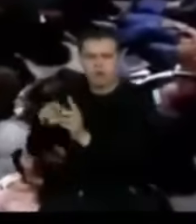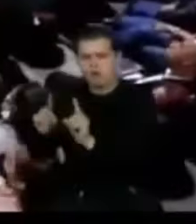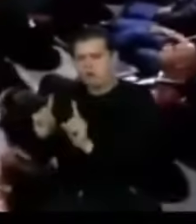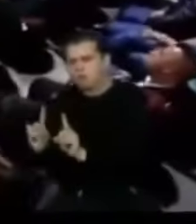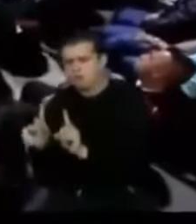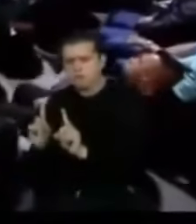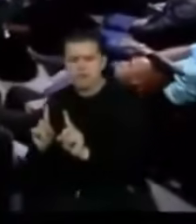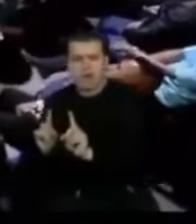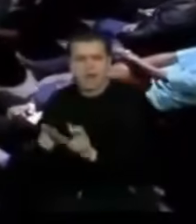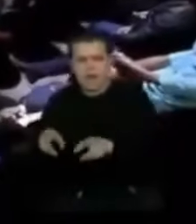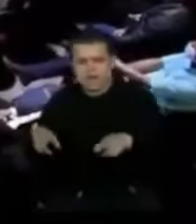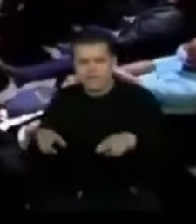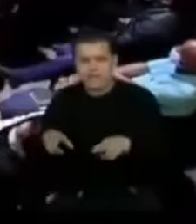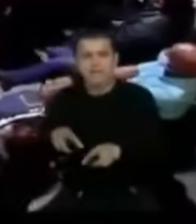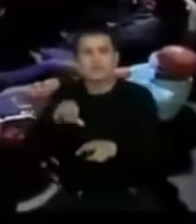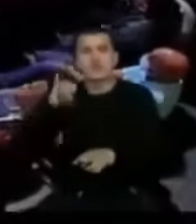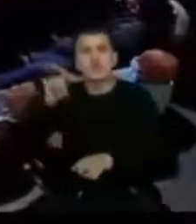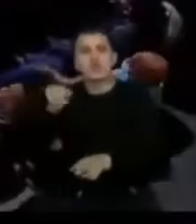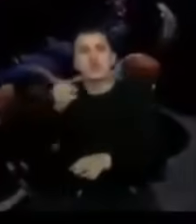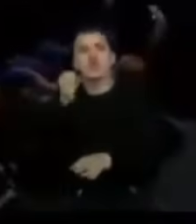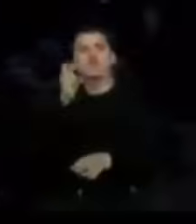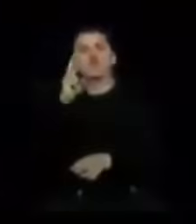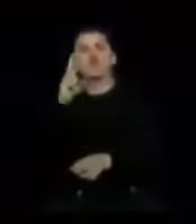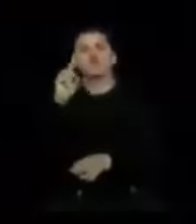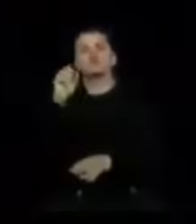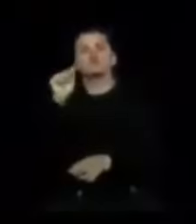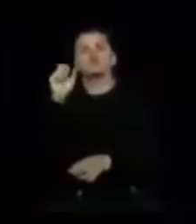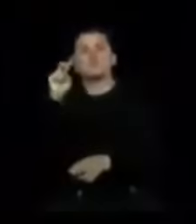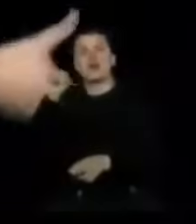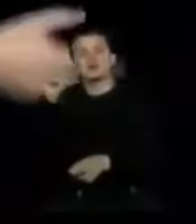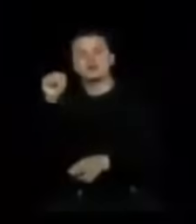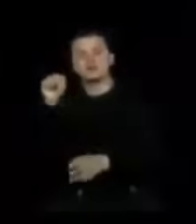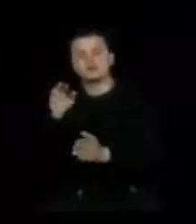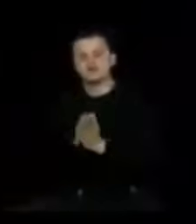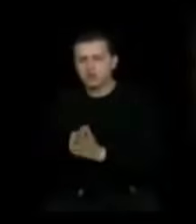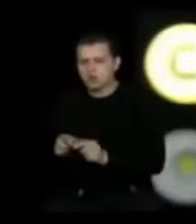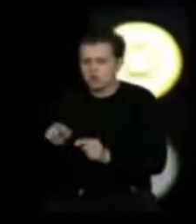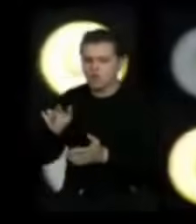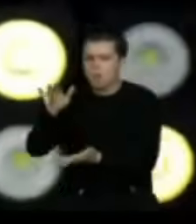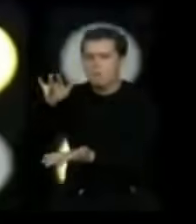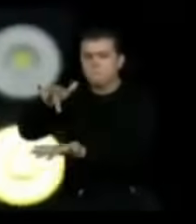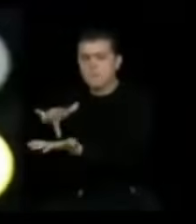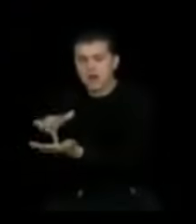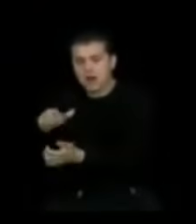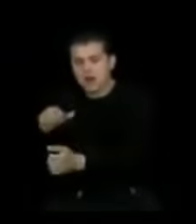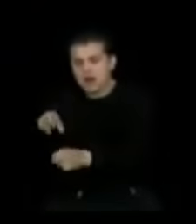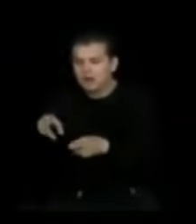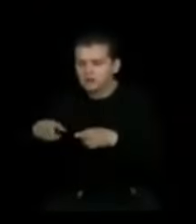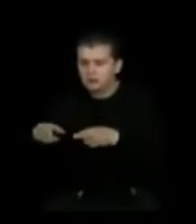te voy a bautizar en el río Jordán. Entonces fuimos al río Jordán.